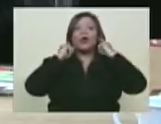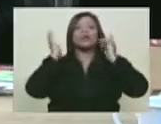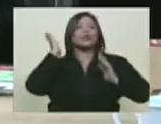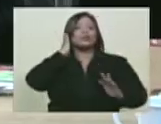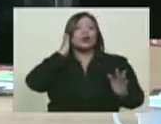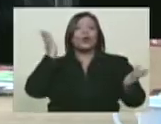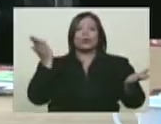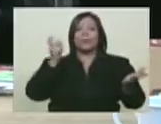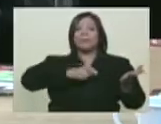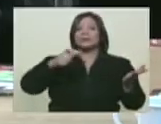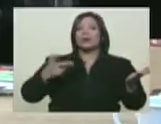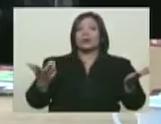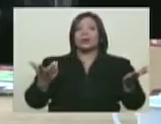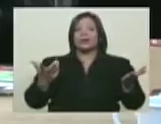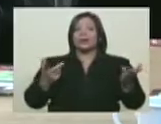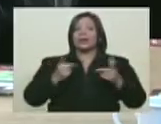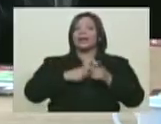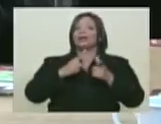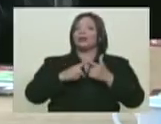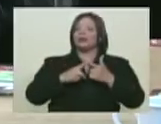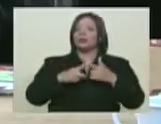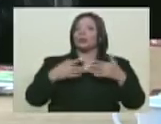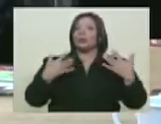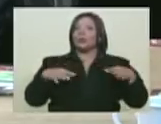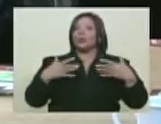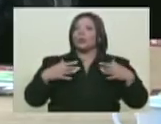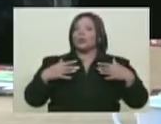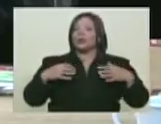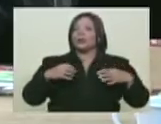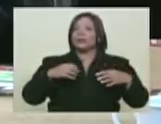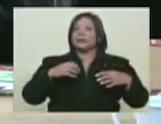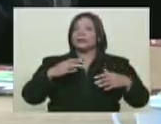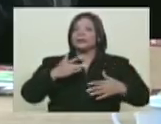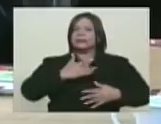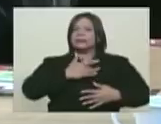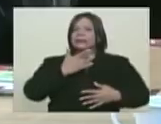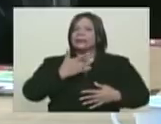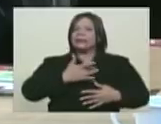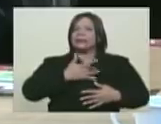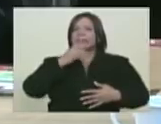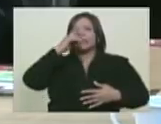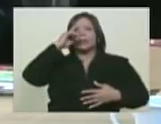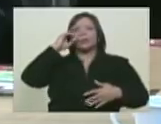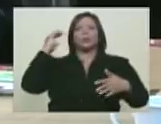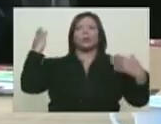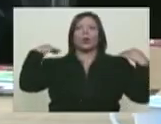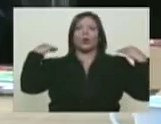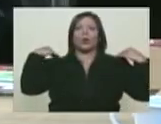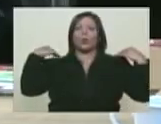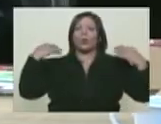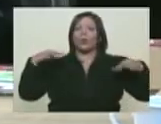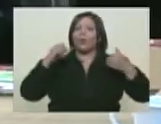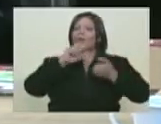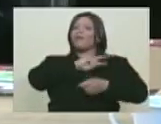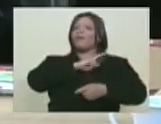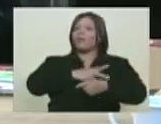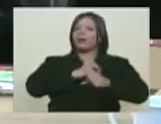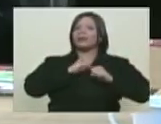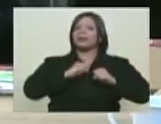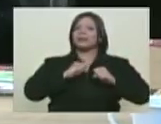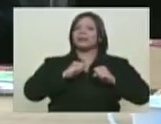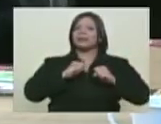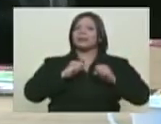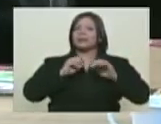sordos. Y bueno, a veces me abrumaba y me sentía como una losa en la espalda. Pero siempre como una